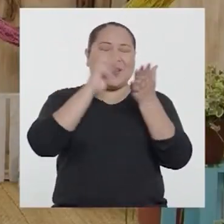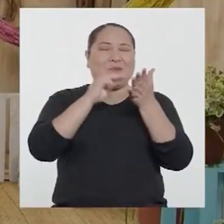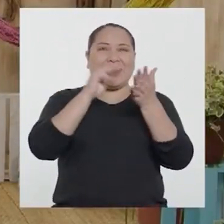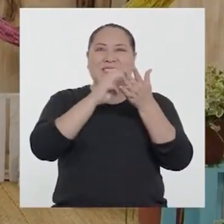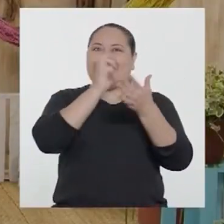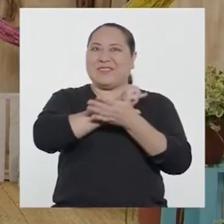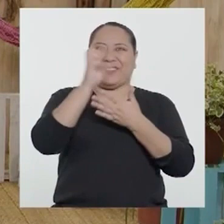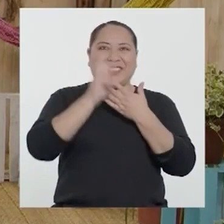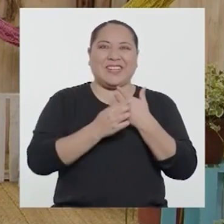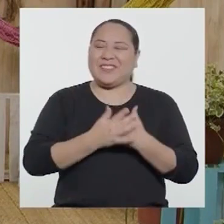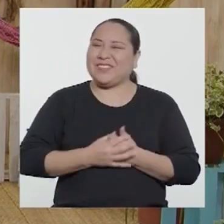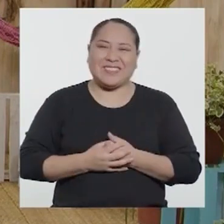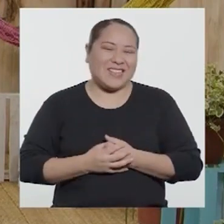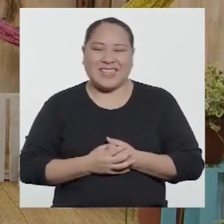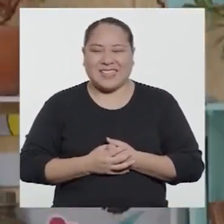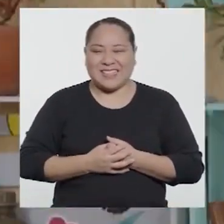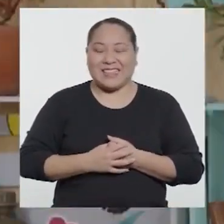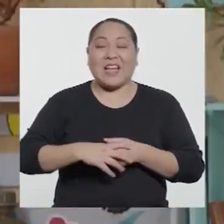más de aventuras.